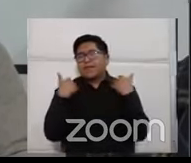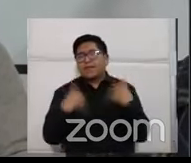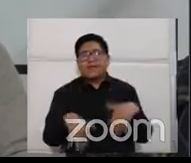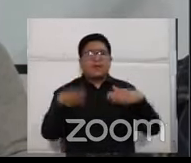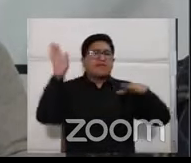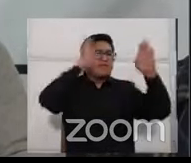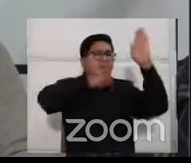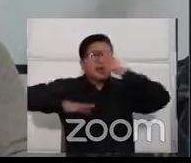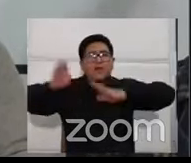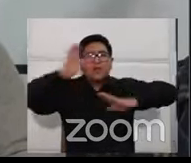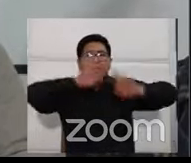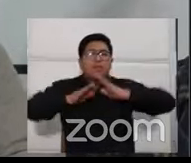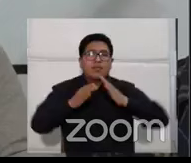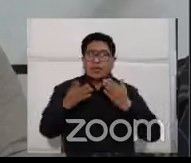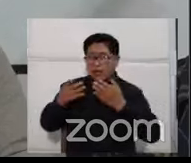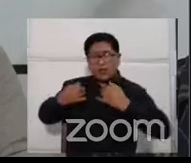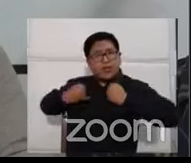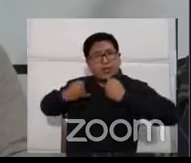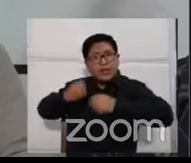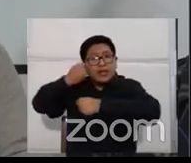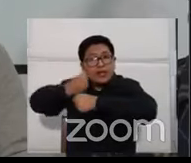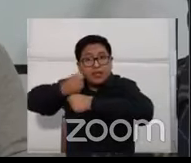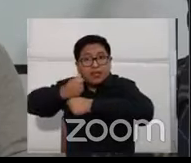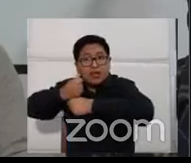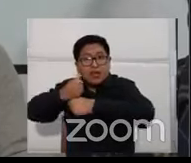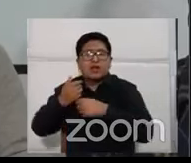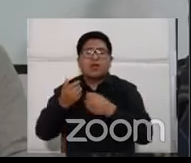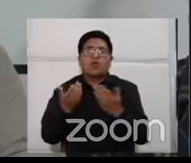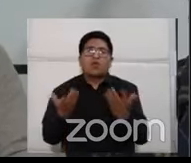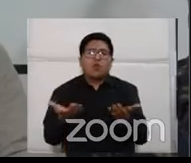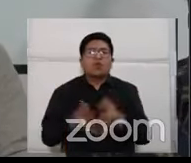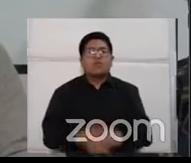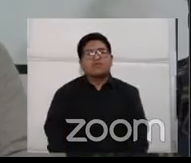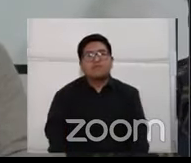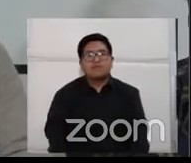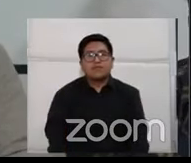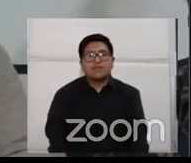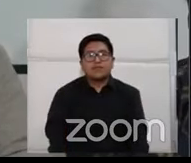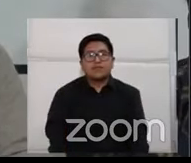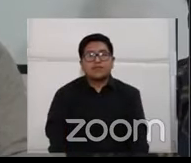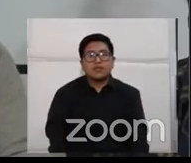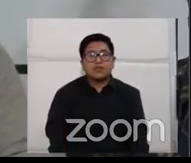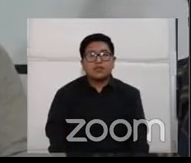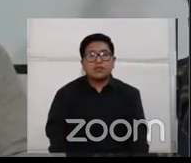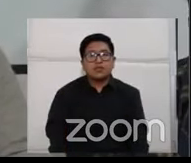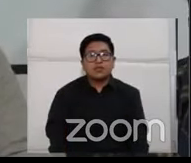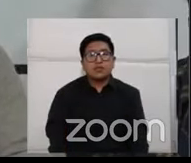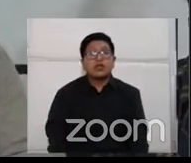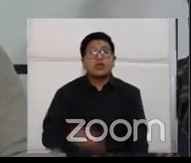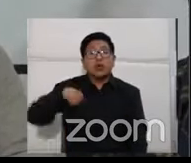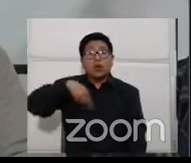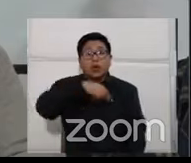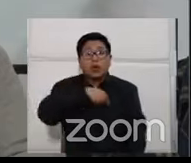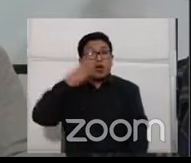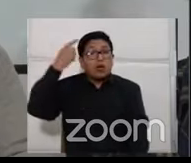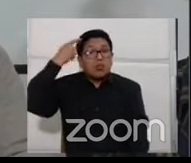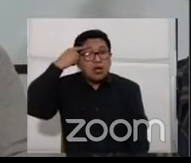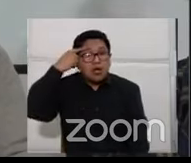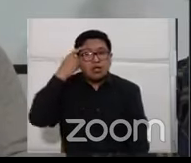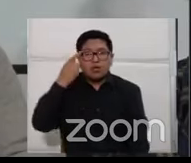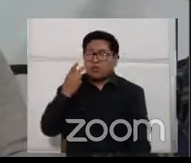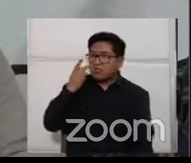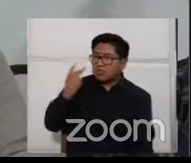si estamos hablando de jóvenes trabajadores por qué ya no nos sucedemos a simplemente eso sino de que ya